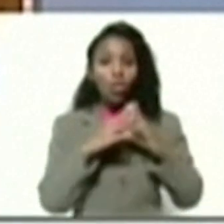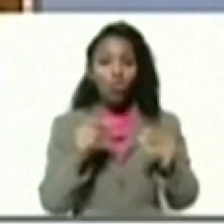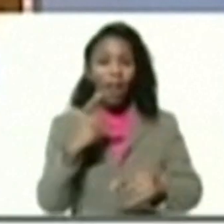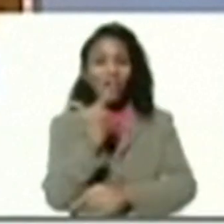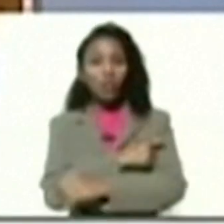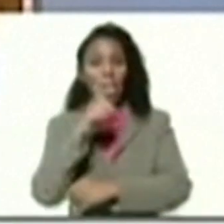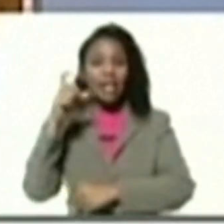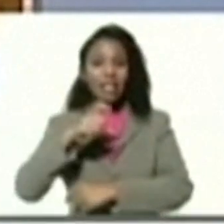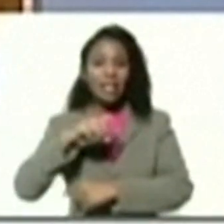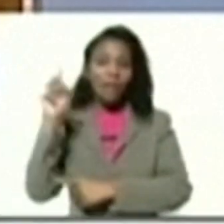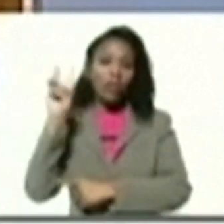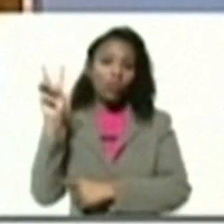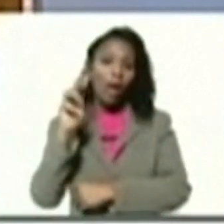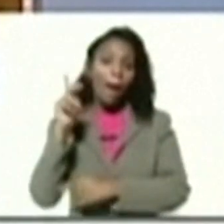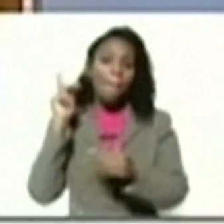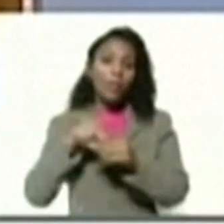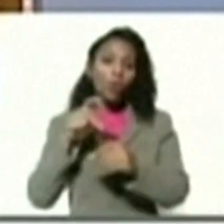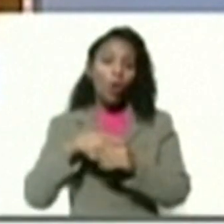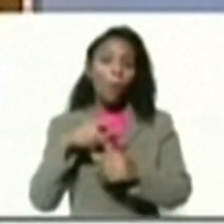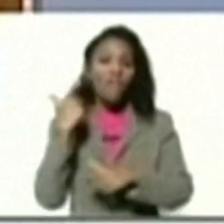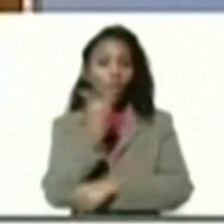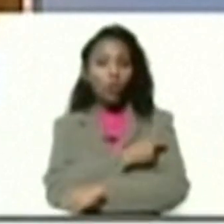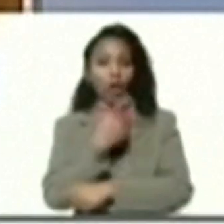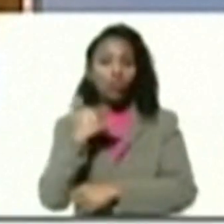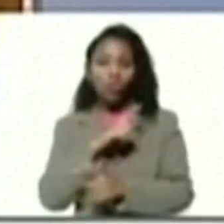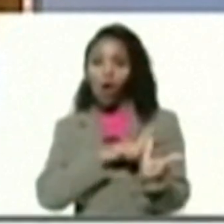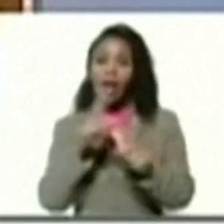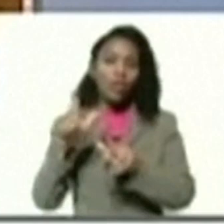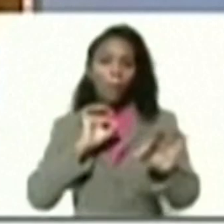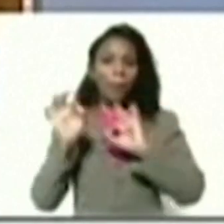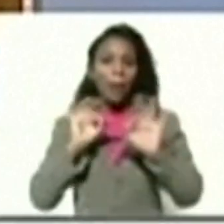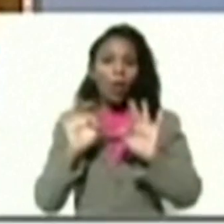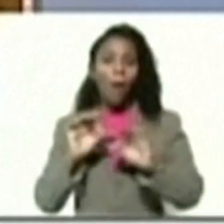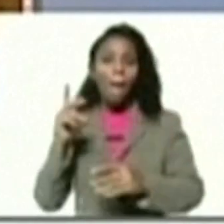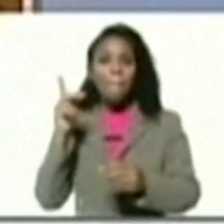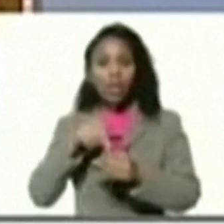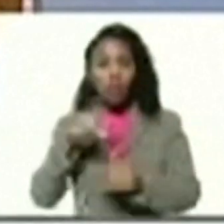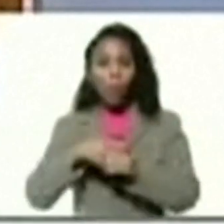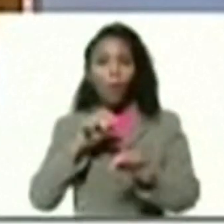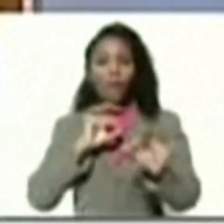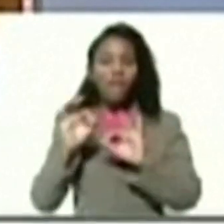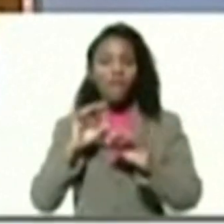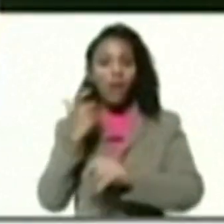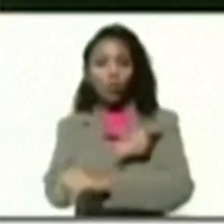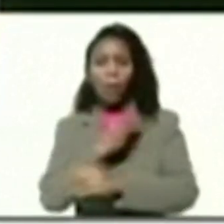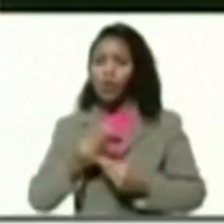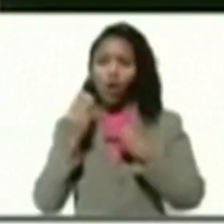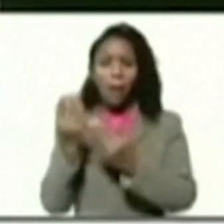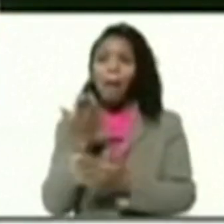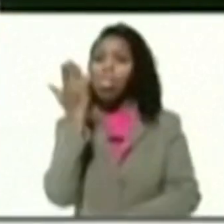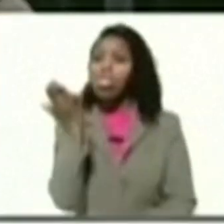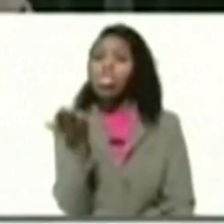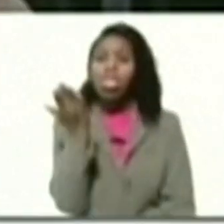vacunas que necesitan venezuela petróleo por vacuna estamos listos y preparados petróleo por la cuna pero no le vamos a mendigar a